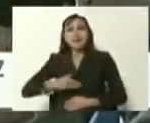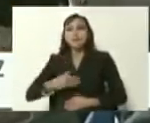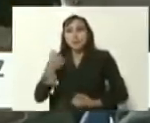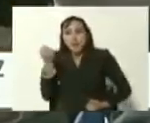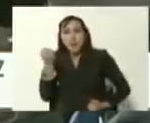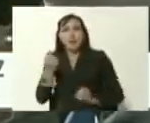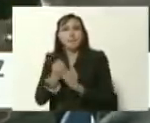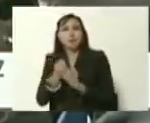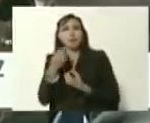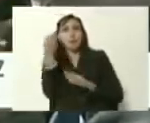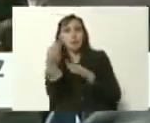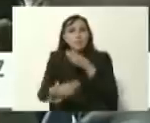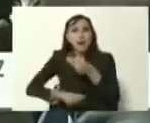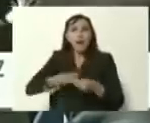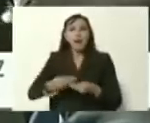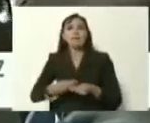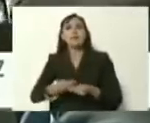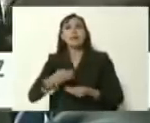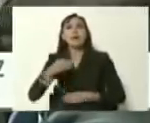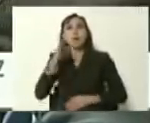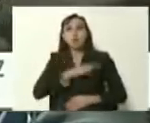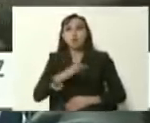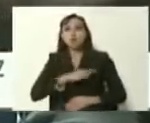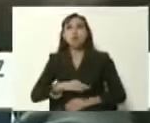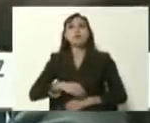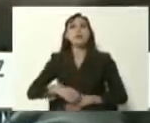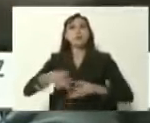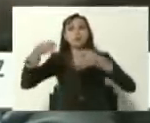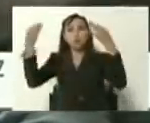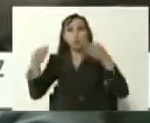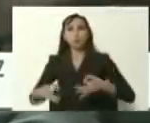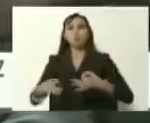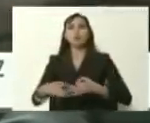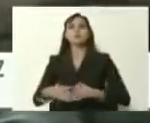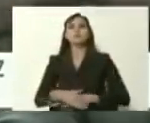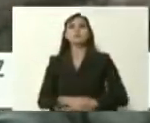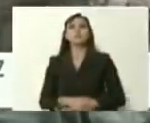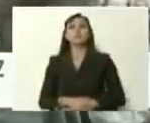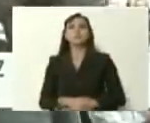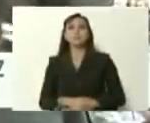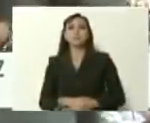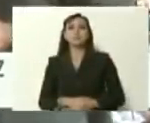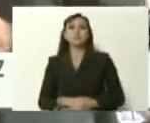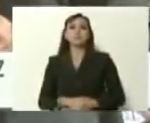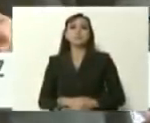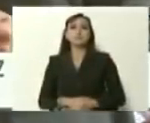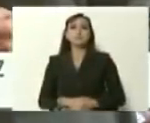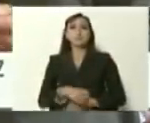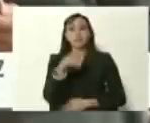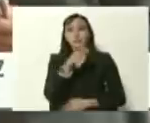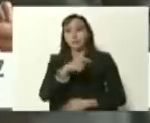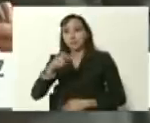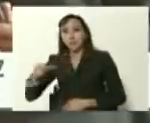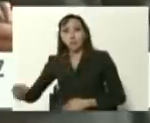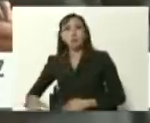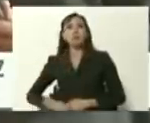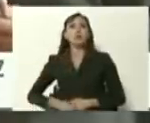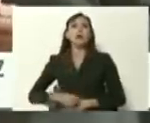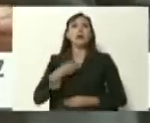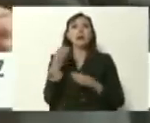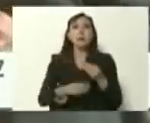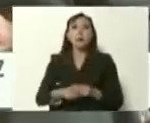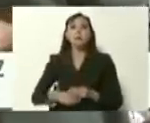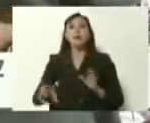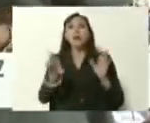para edificar sociedades justas. Mis amados legisladores, la gente en